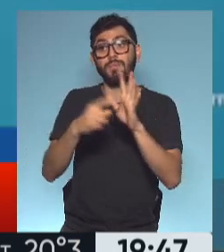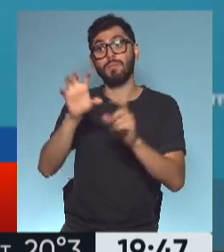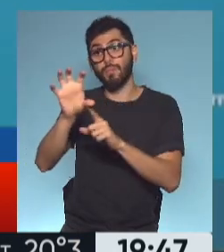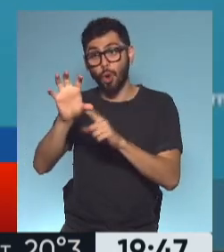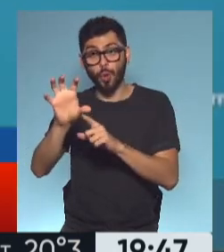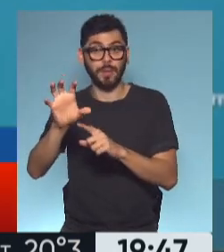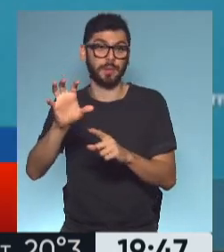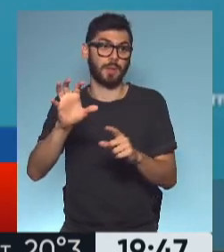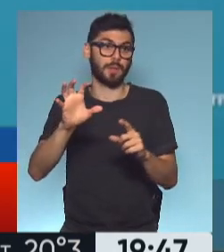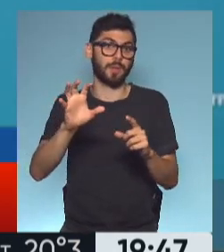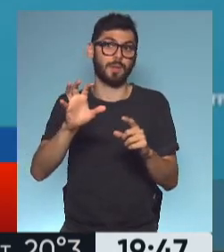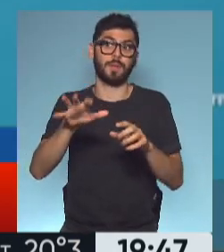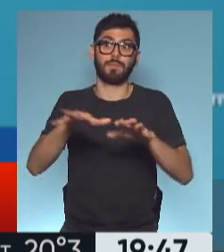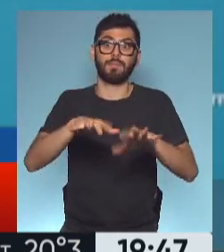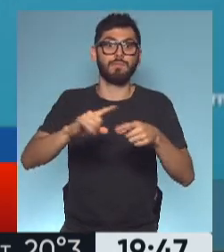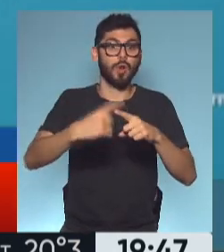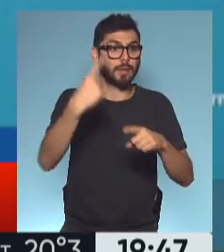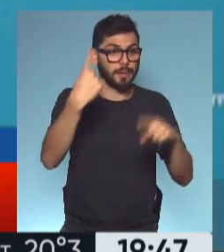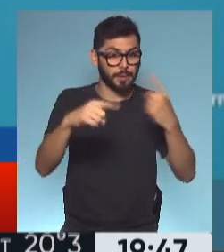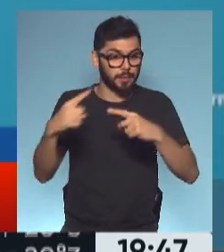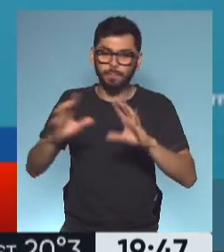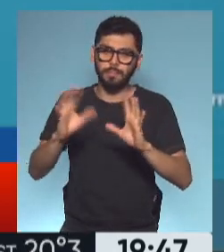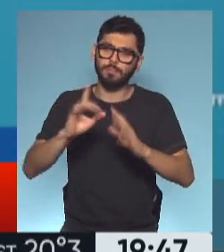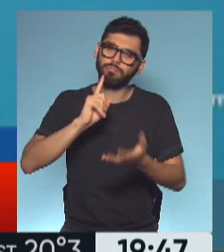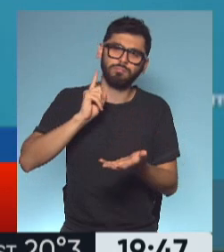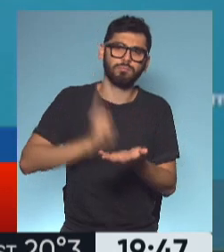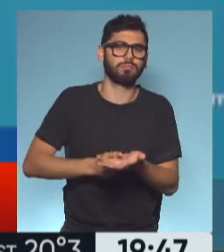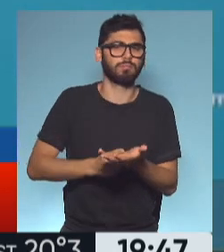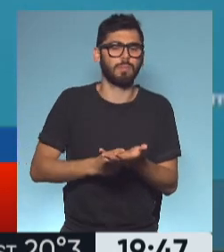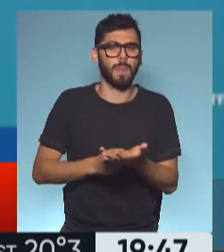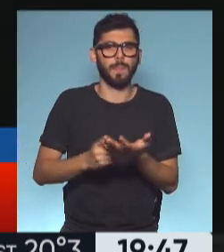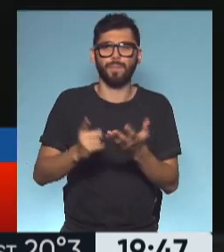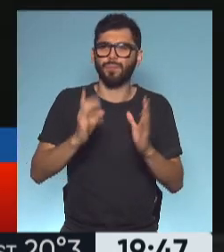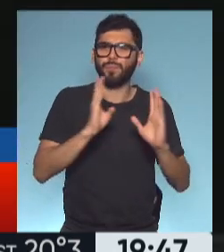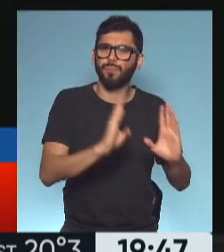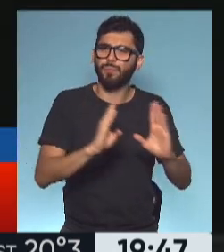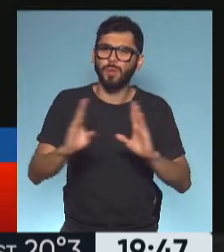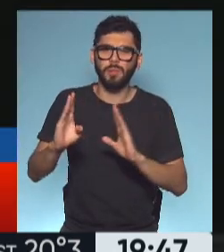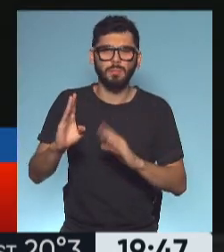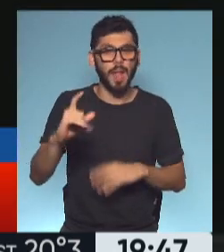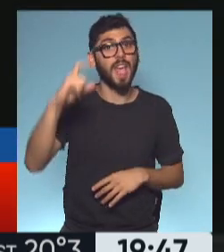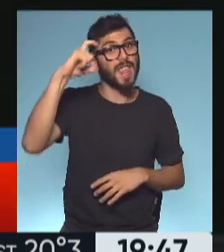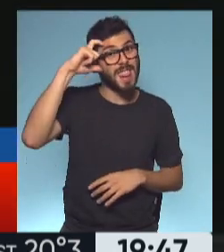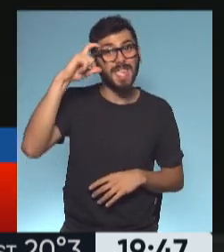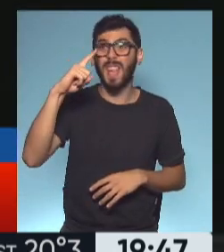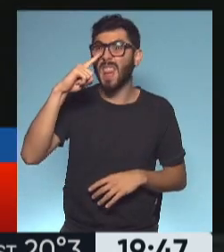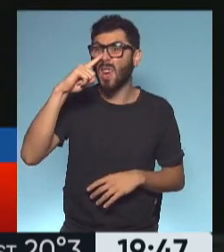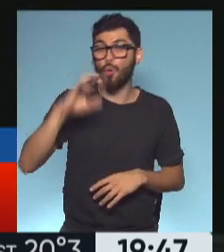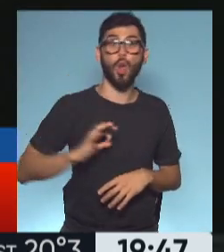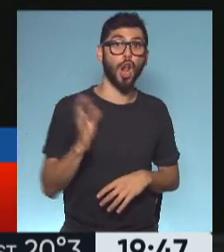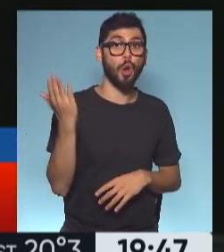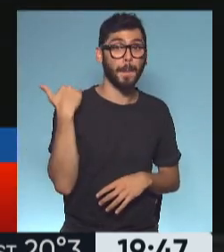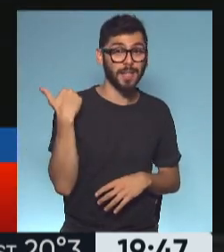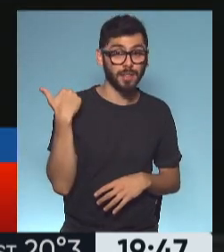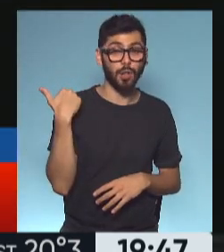y de la situación en la provincia, establecimos este sistema de fases allá por el 10 de junio del año pasado